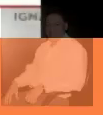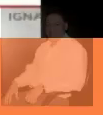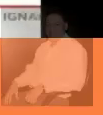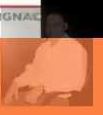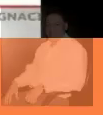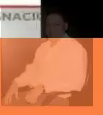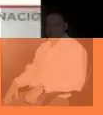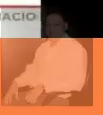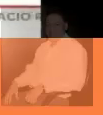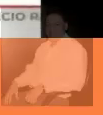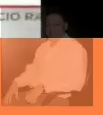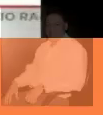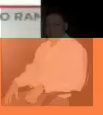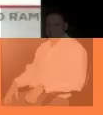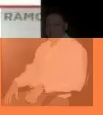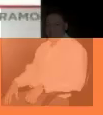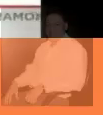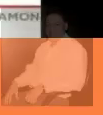rápido.